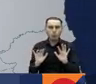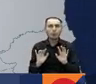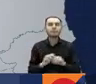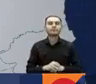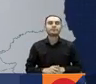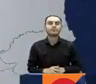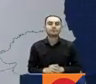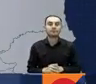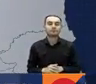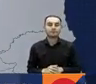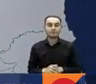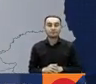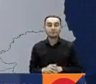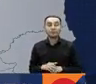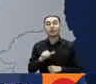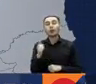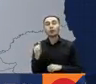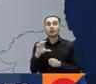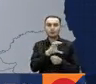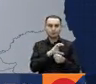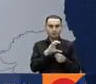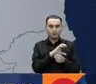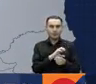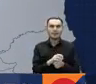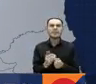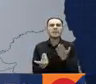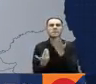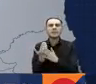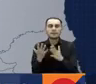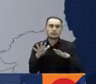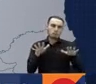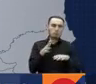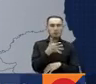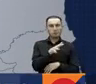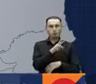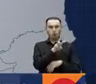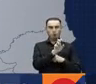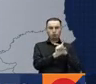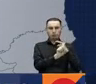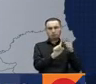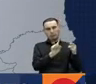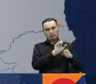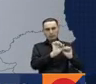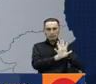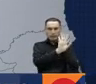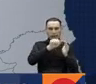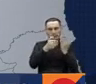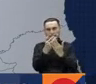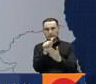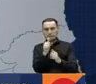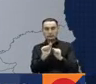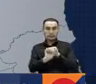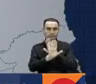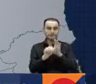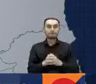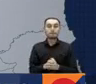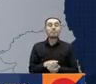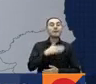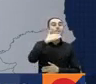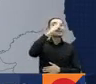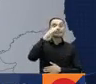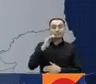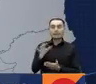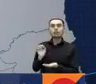convocatorias. En otras ciudades, los recorridos iniciarán entre las 8:30 y las 10 de la mañana. En Medellín, el punto